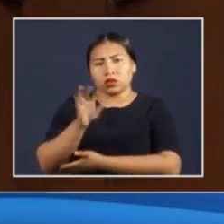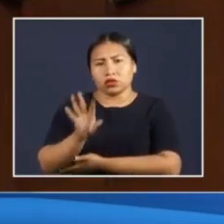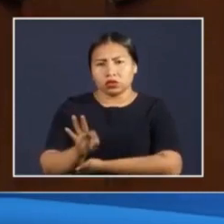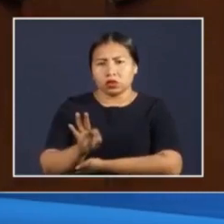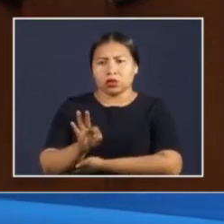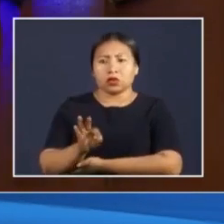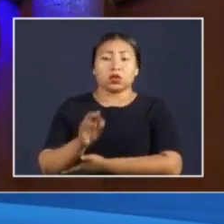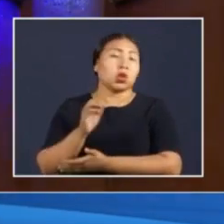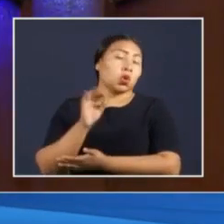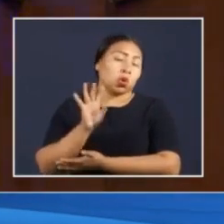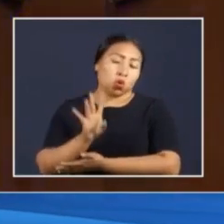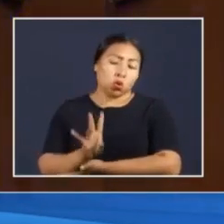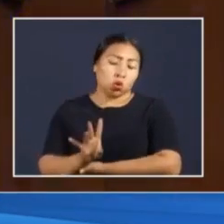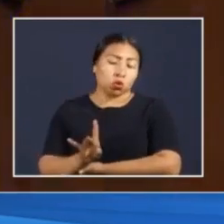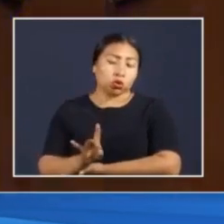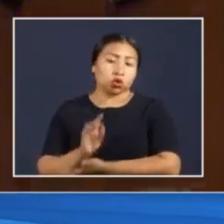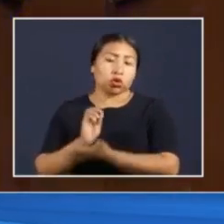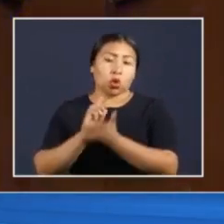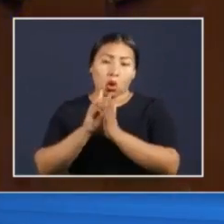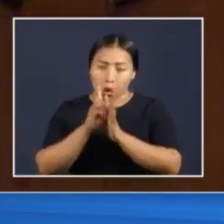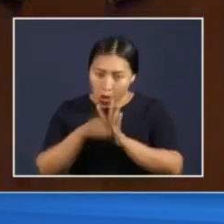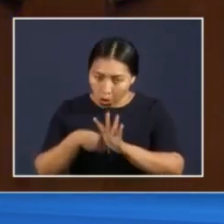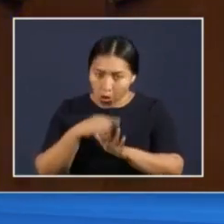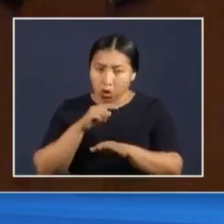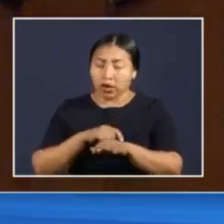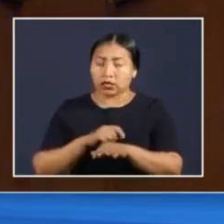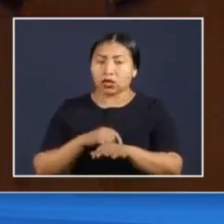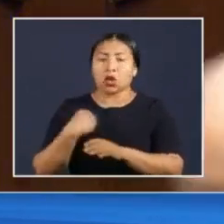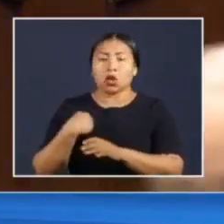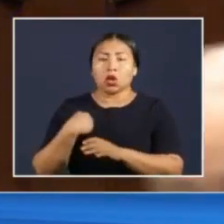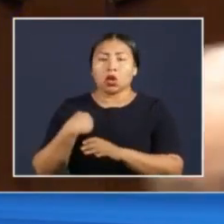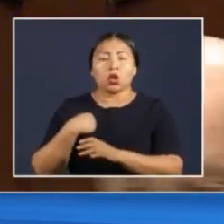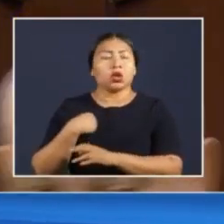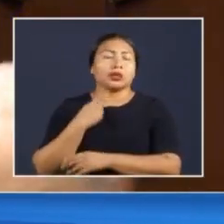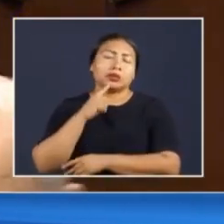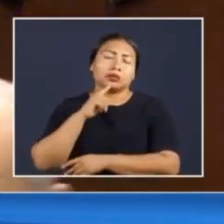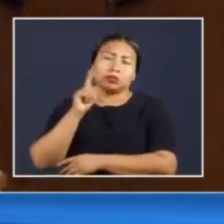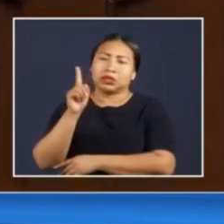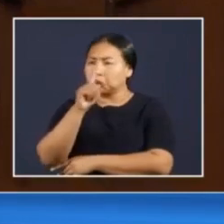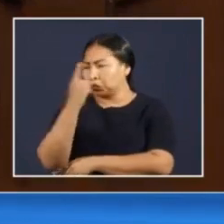respondiendo todas las preguntas de todos los diputados